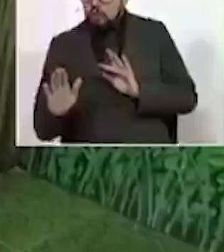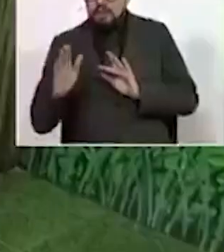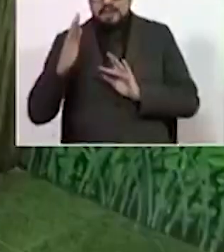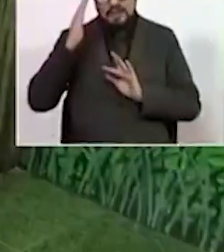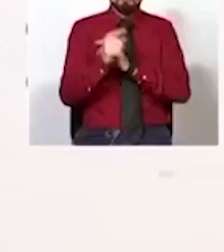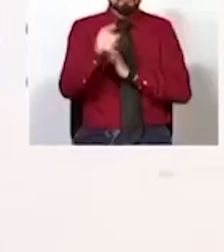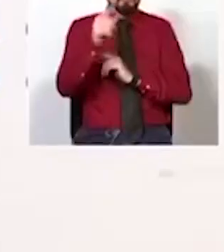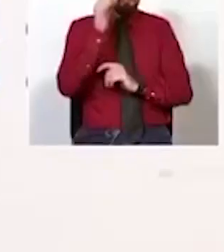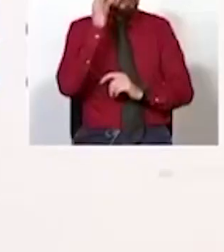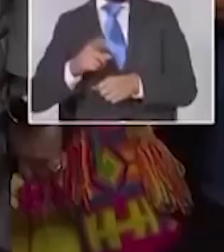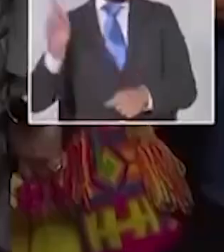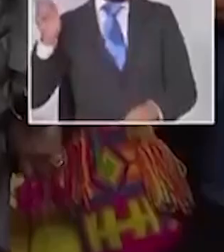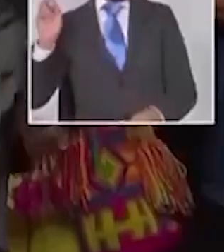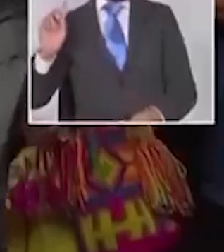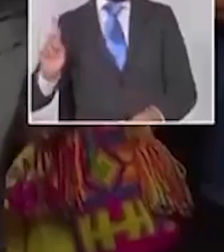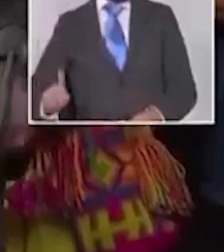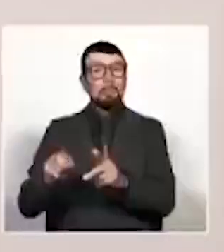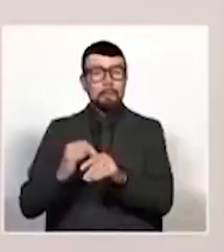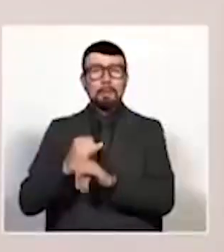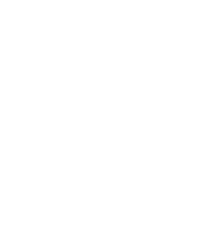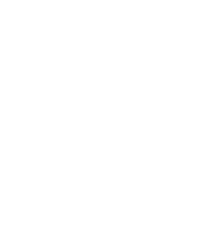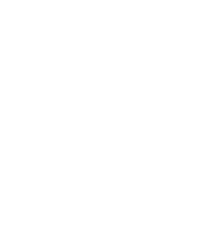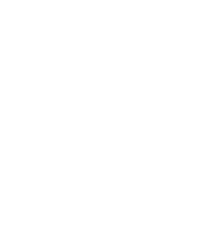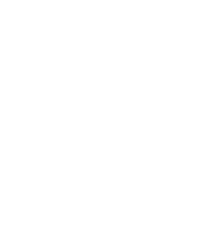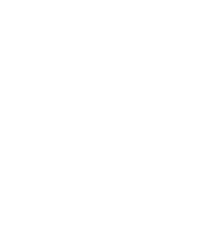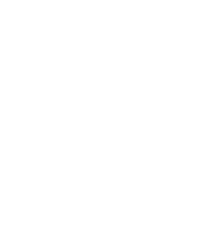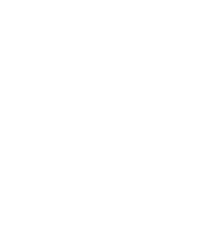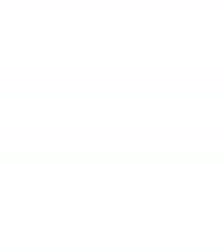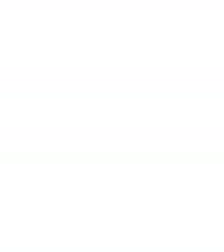ah ah